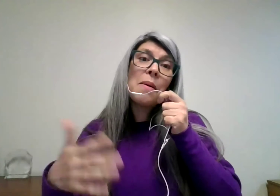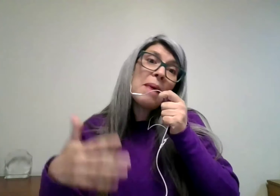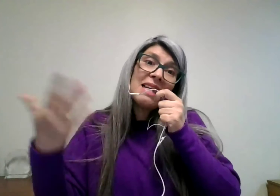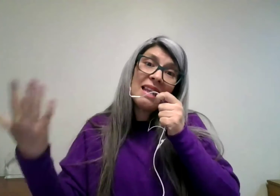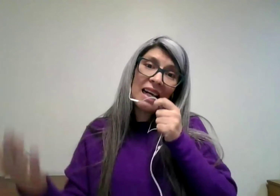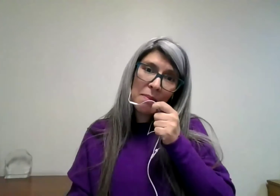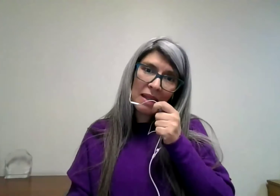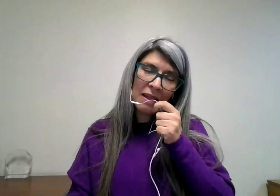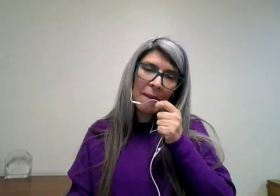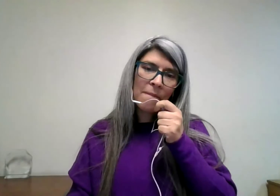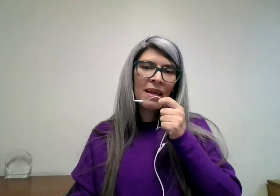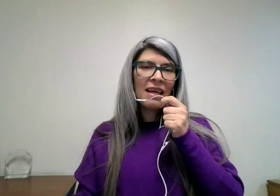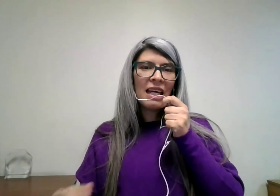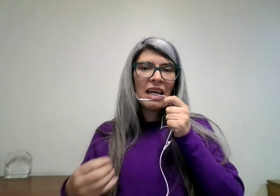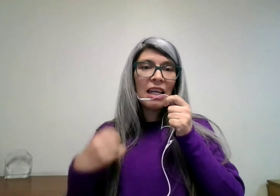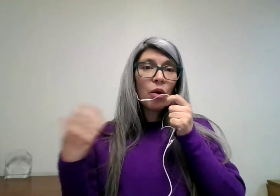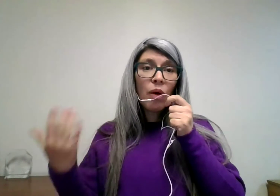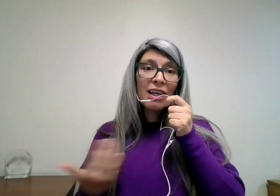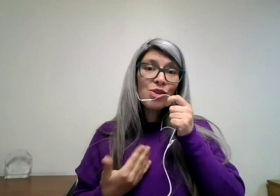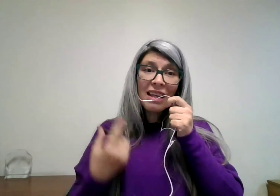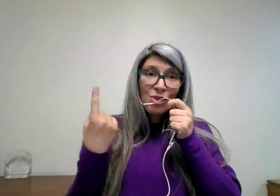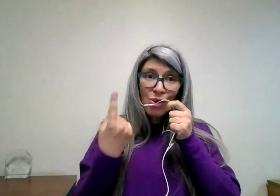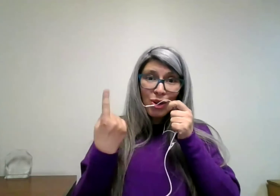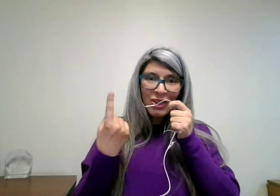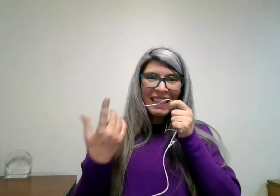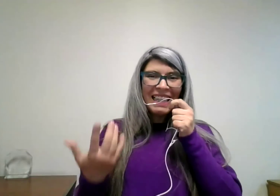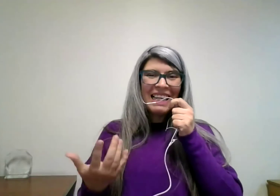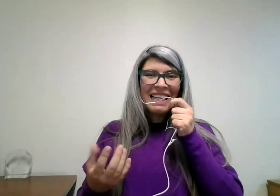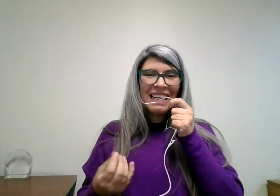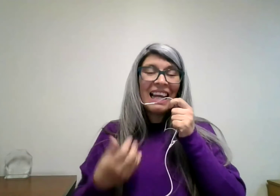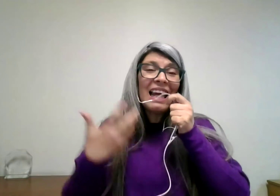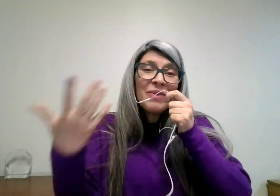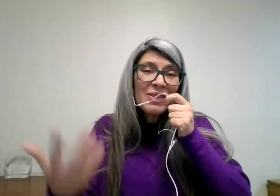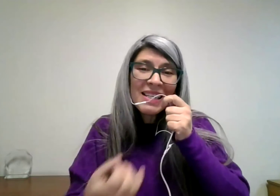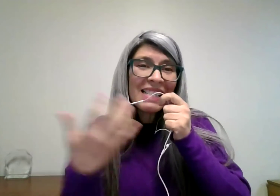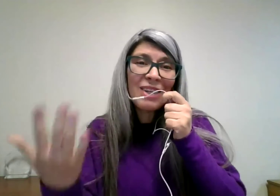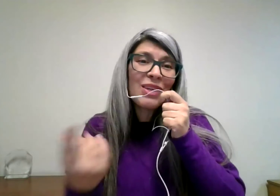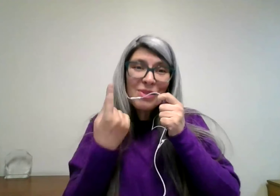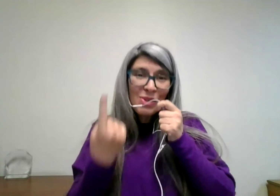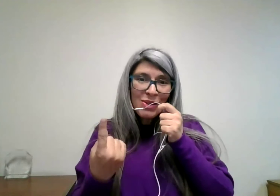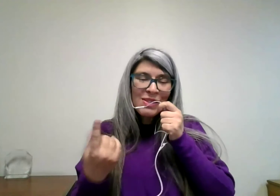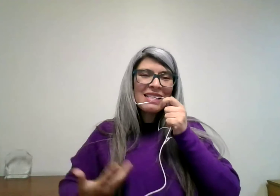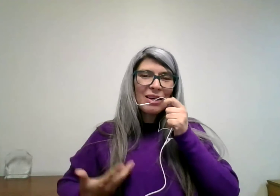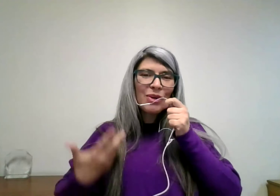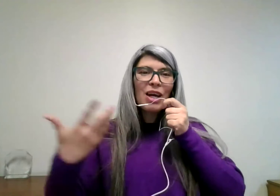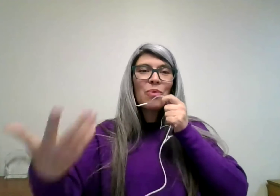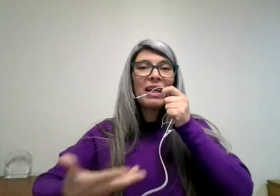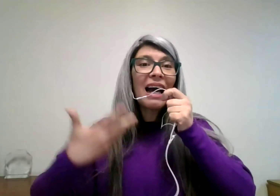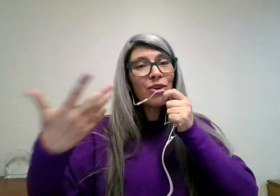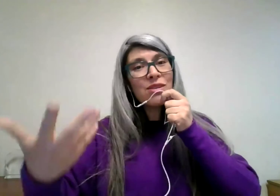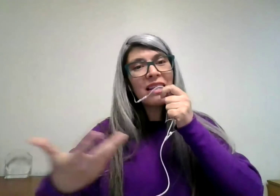desarrollarse más integralmente. El lenguaje no se da solo, la lengua no se desarrolla solo, se